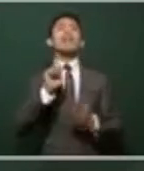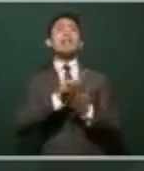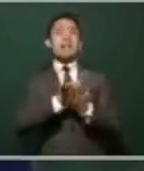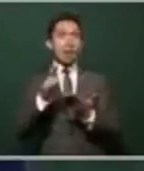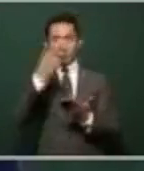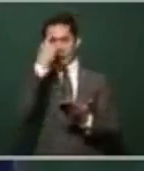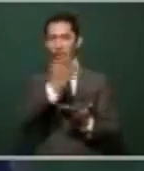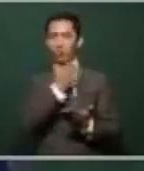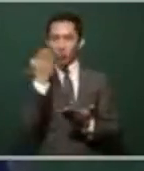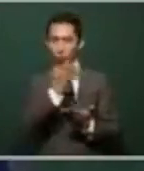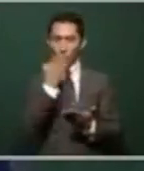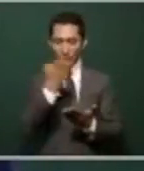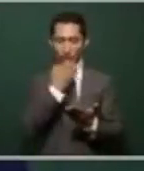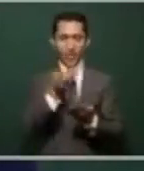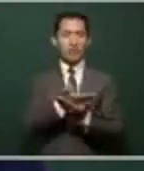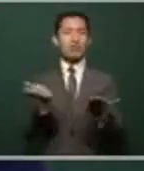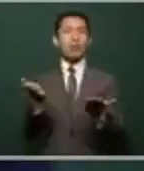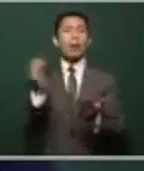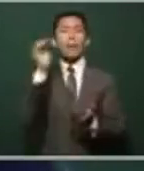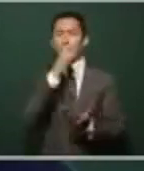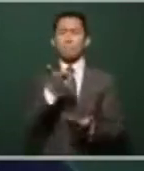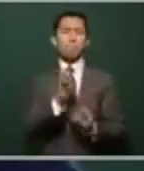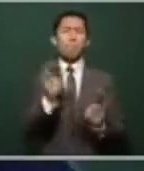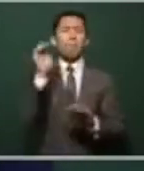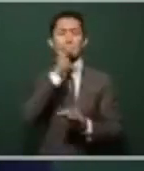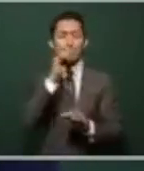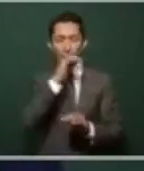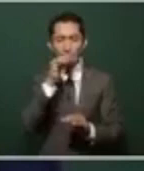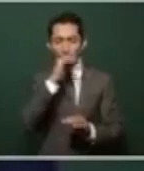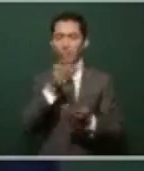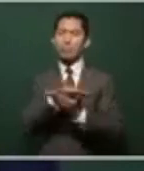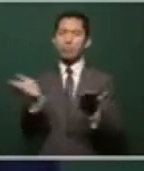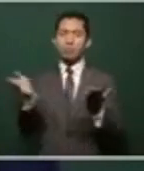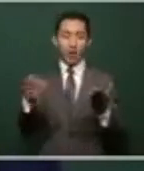de textos en los que estudiamos